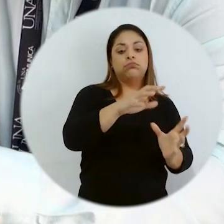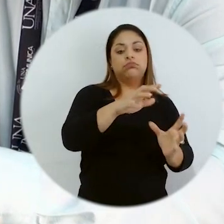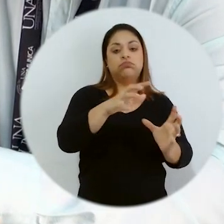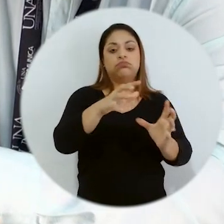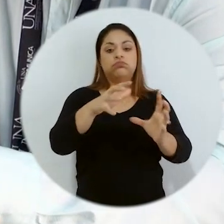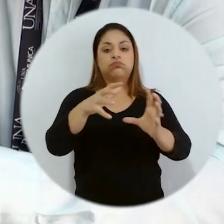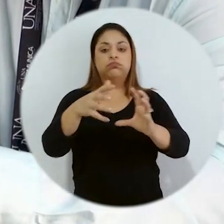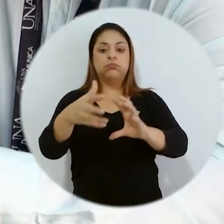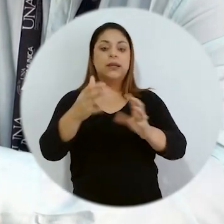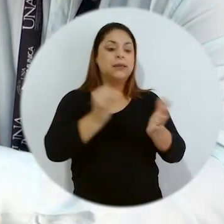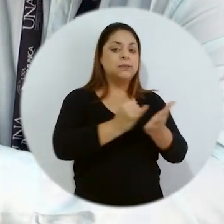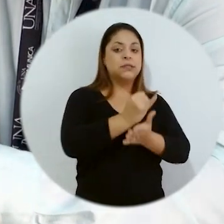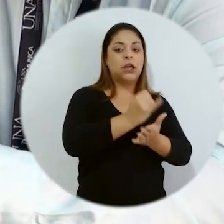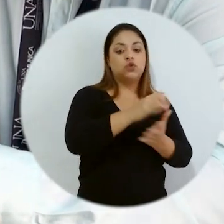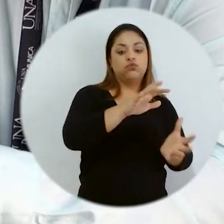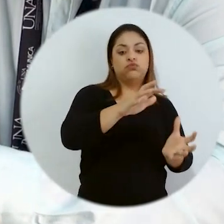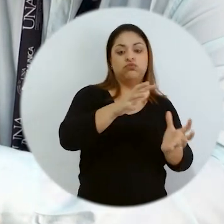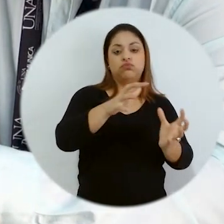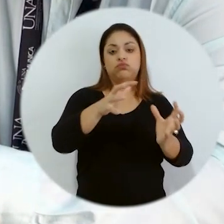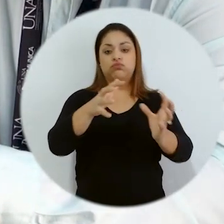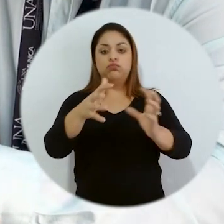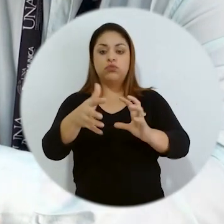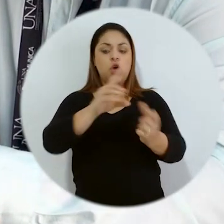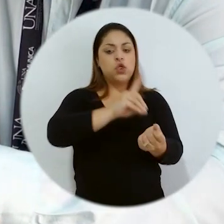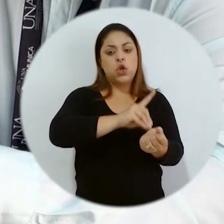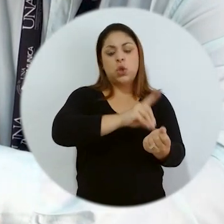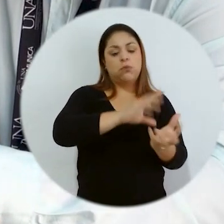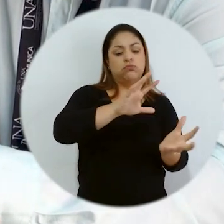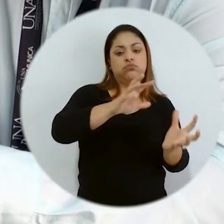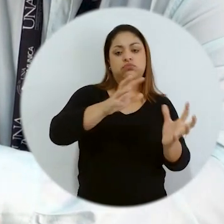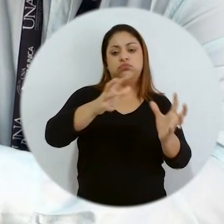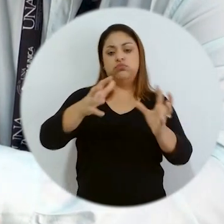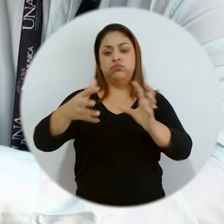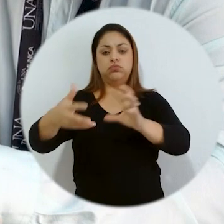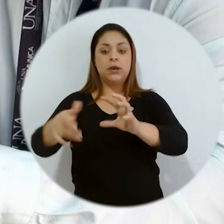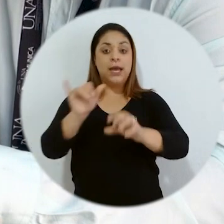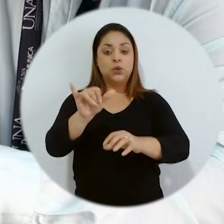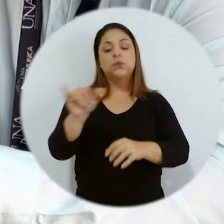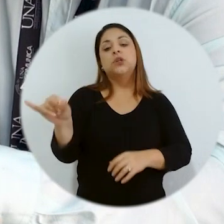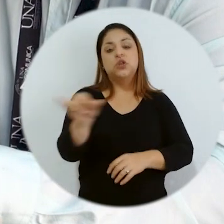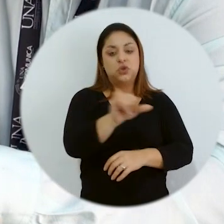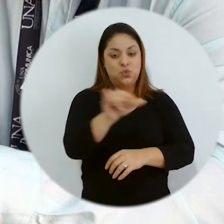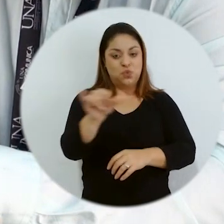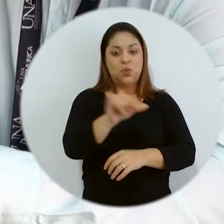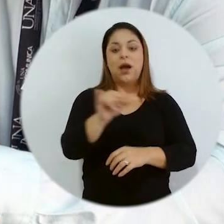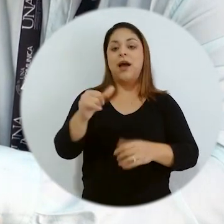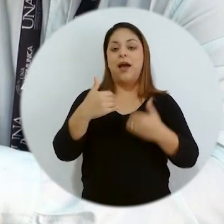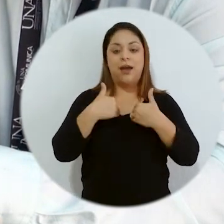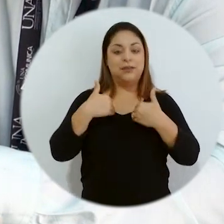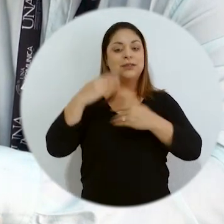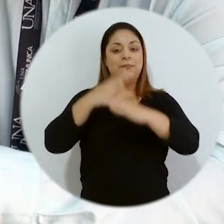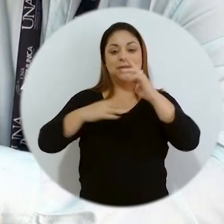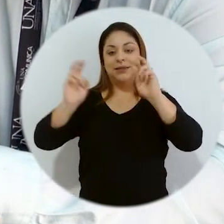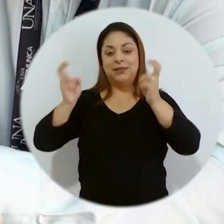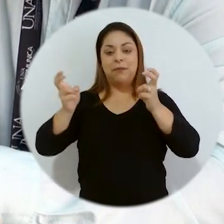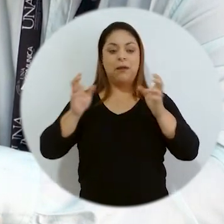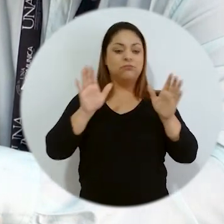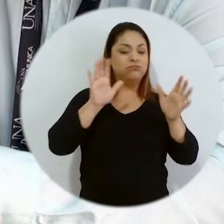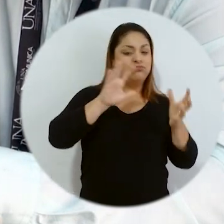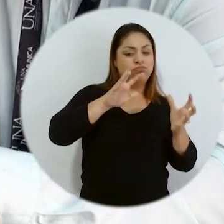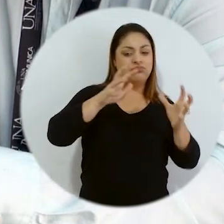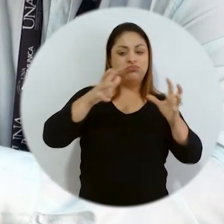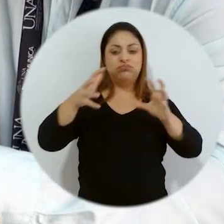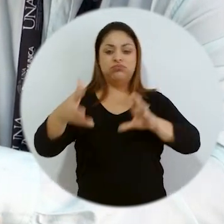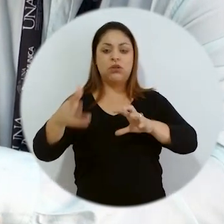evolucionando la sociedad, así como van evolucionando también investigaciones a nivel científico, médico y demás, pues también entonces van cambiando los enfoques